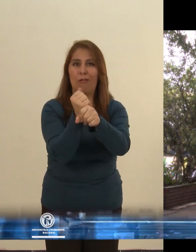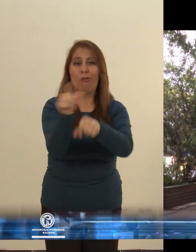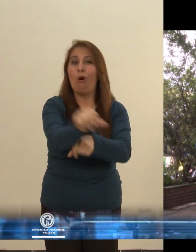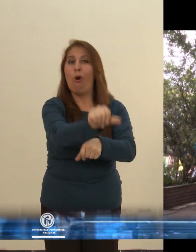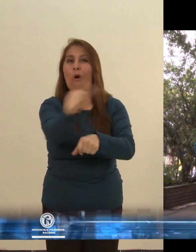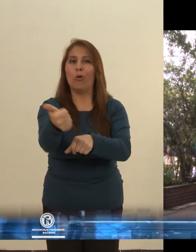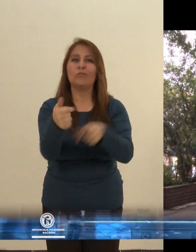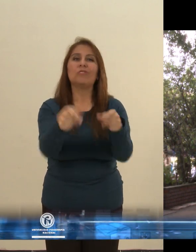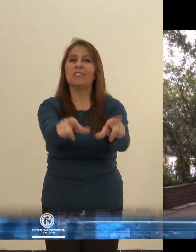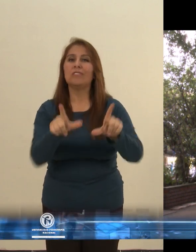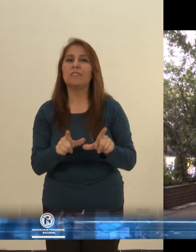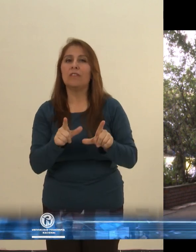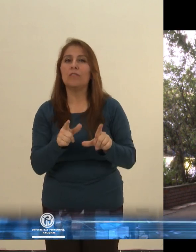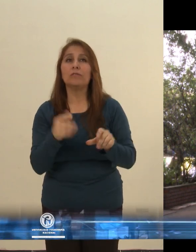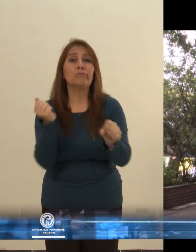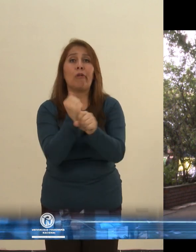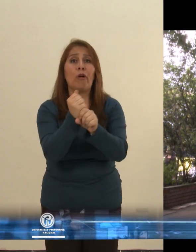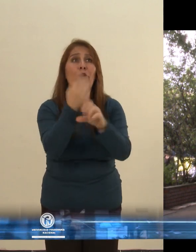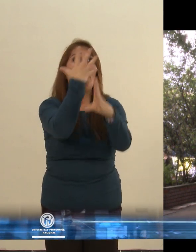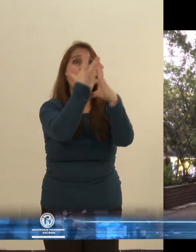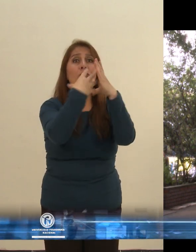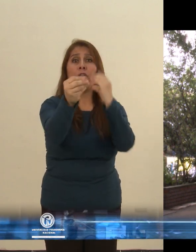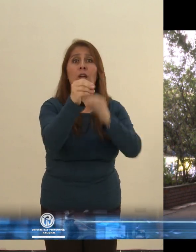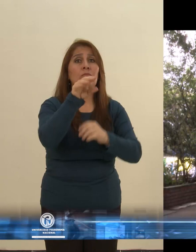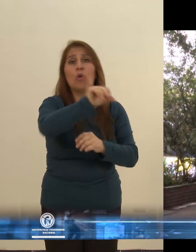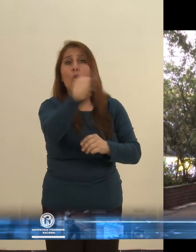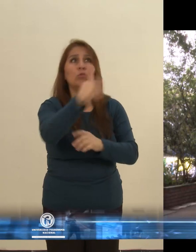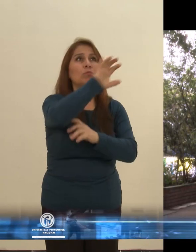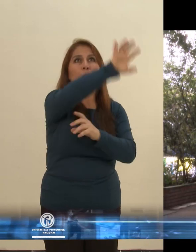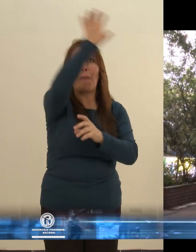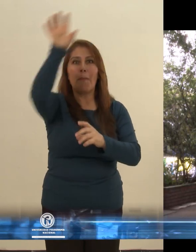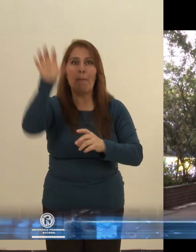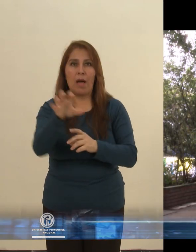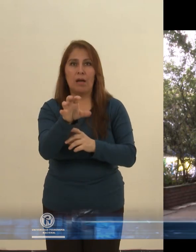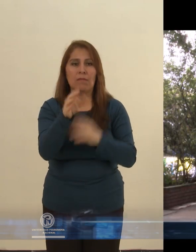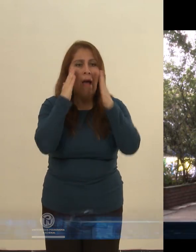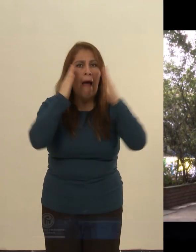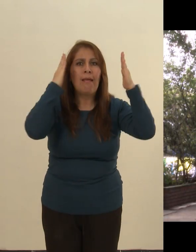varios egresados que ya se han perfilado trabajando fuera del país,